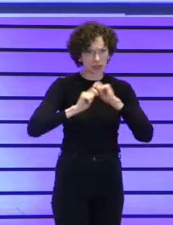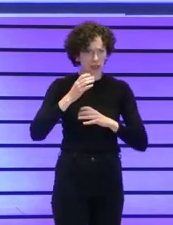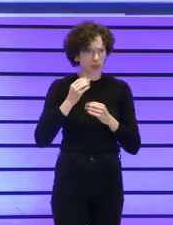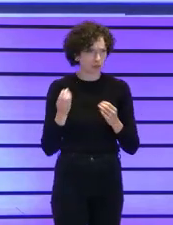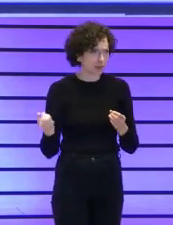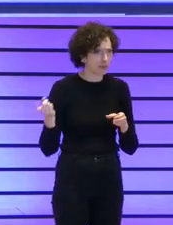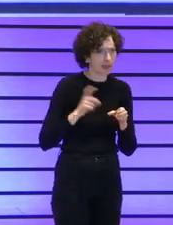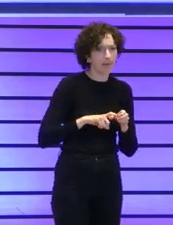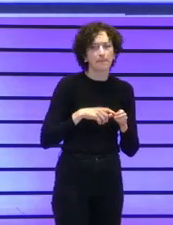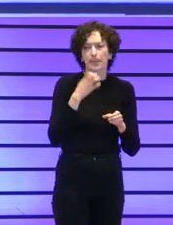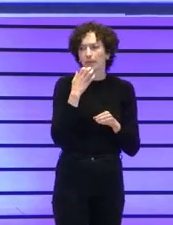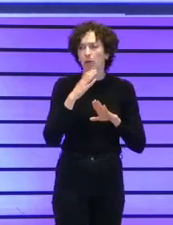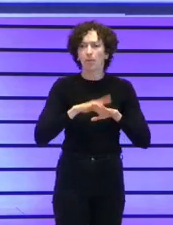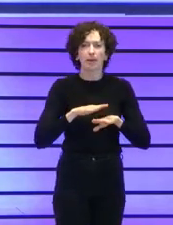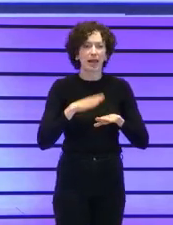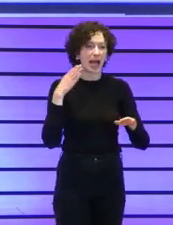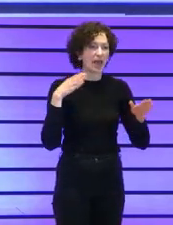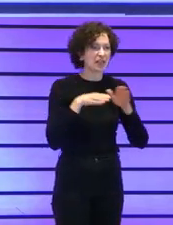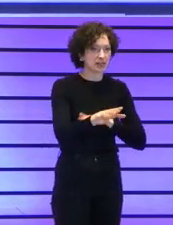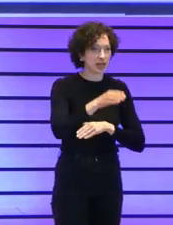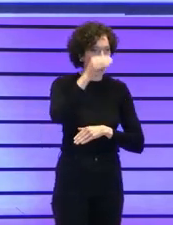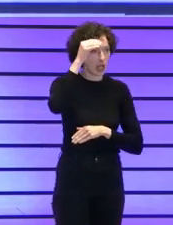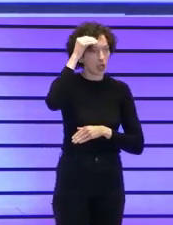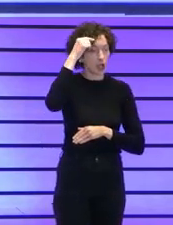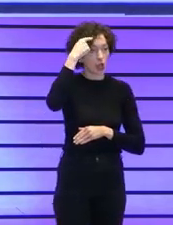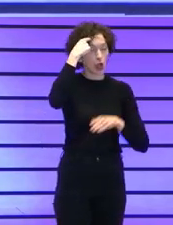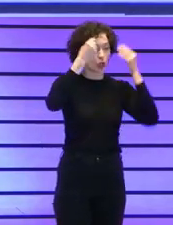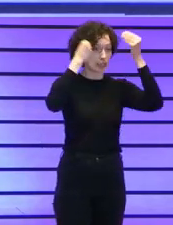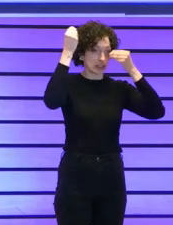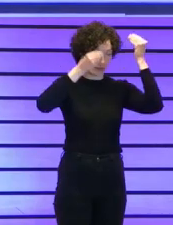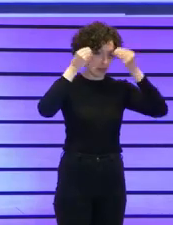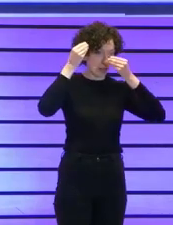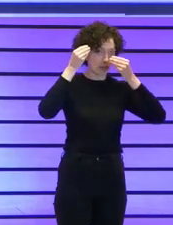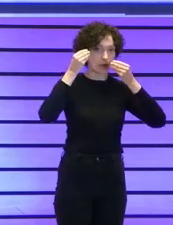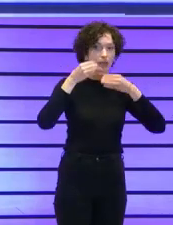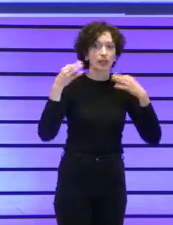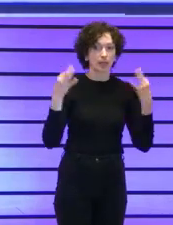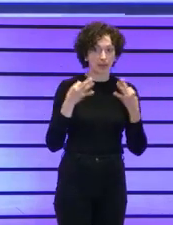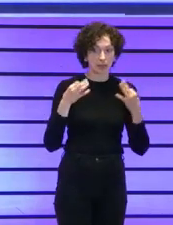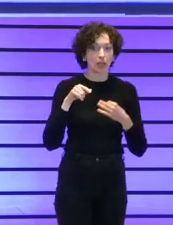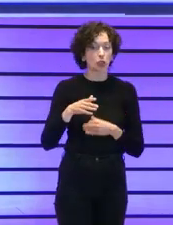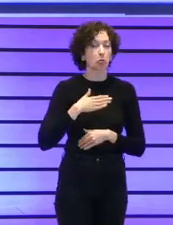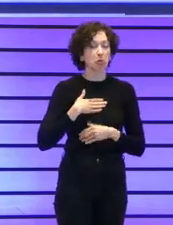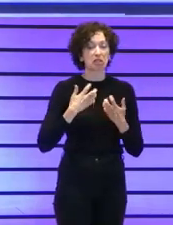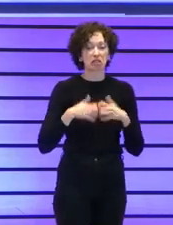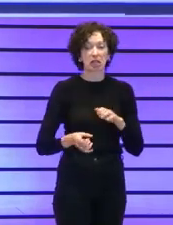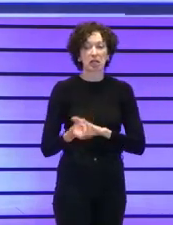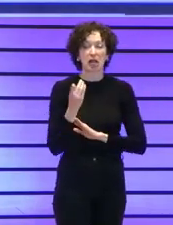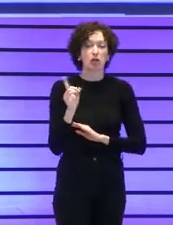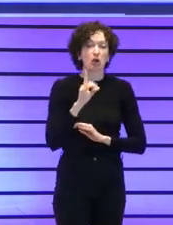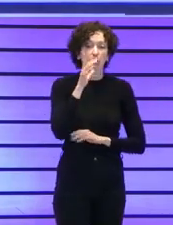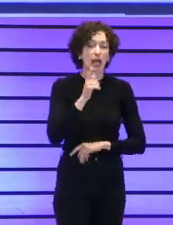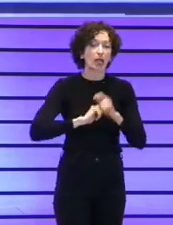implicadas para temas de accesibilidad cognitiva. Bueno, ¿qué pasa? Que eso no genera propiedad industrial porque las organizaciones